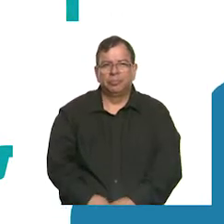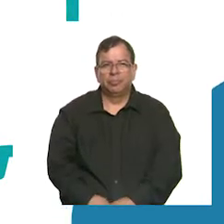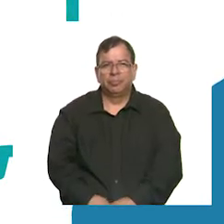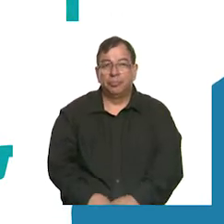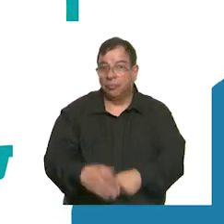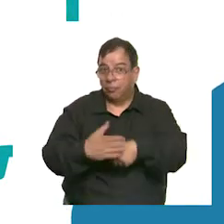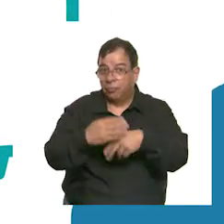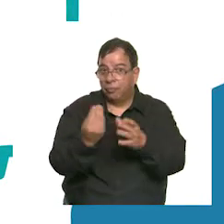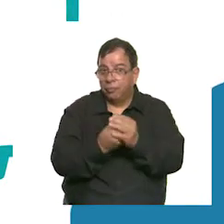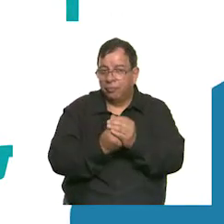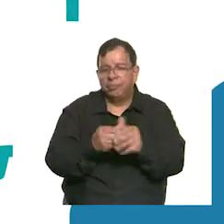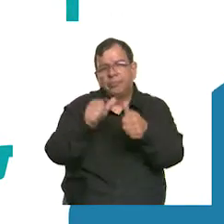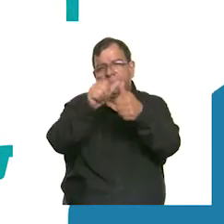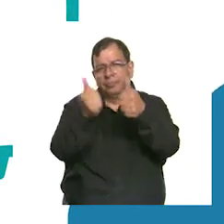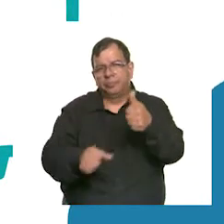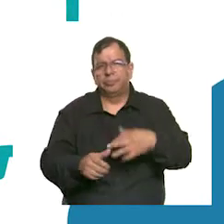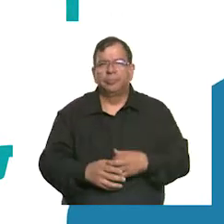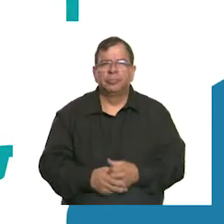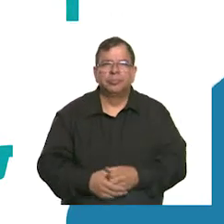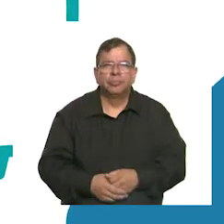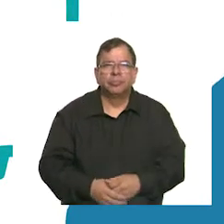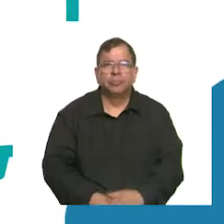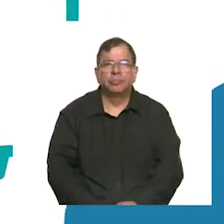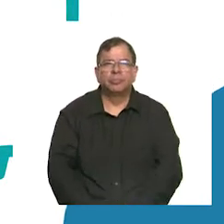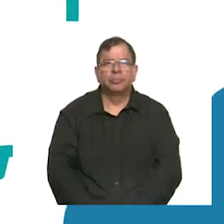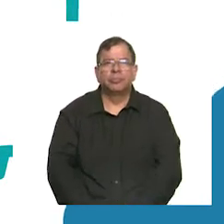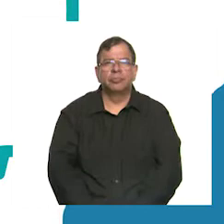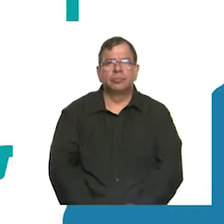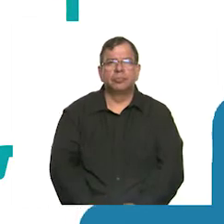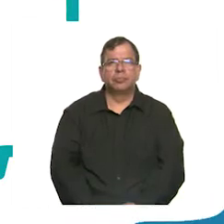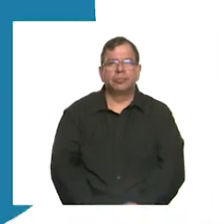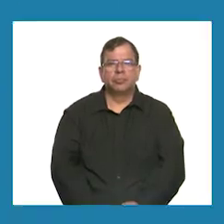A continuación, artes.